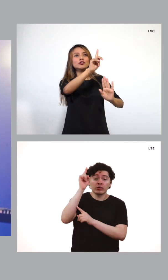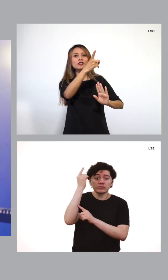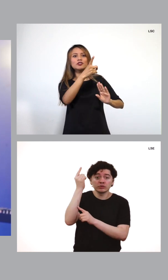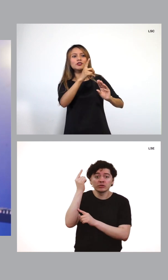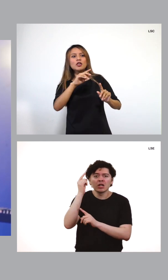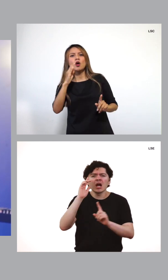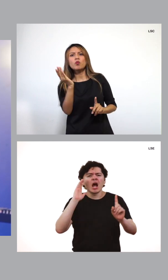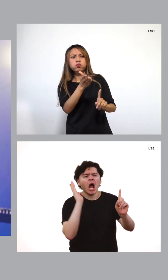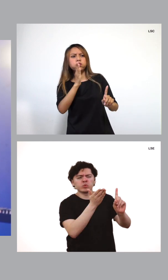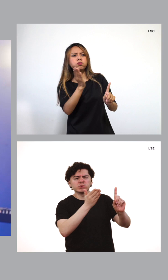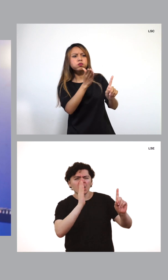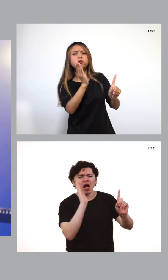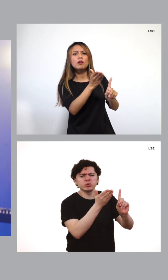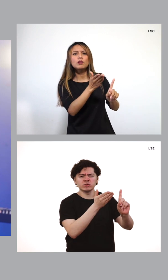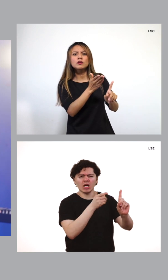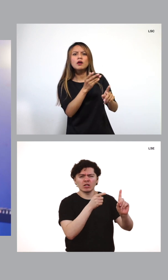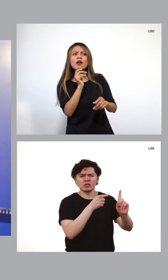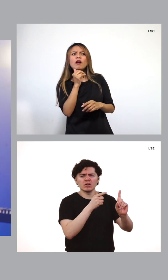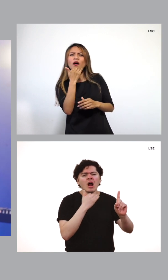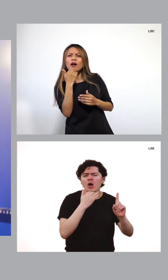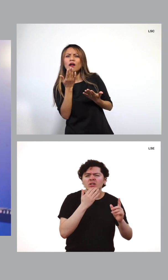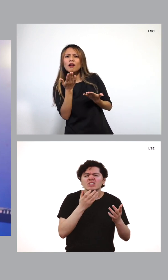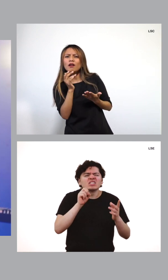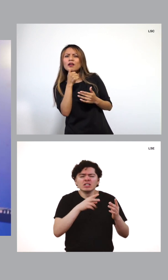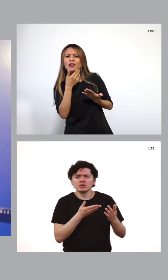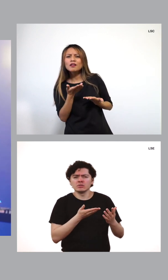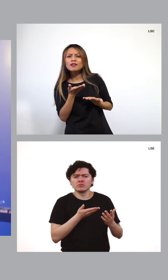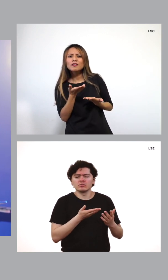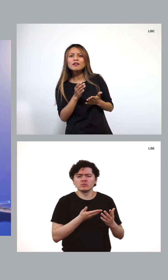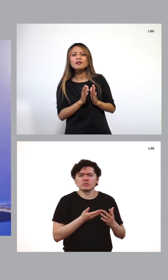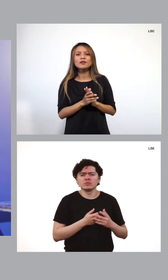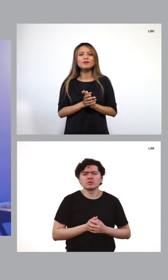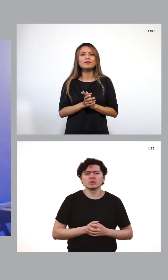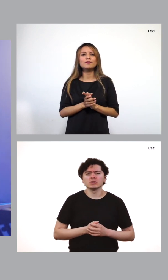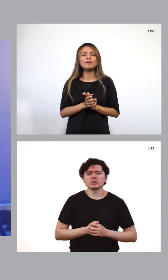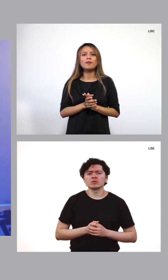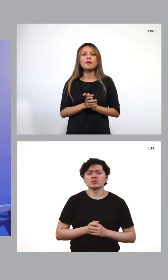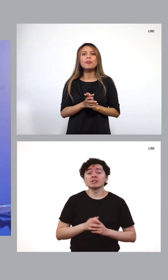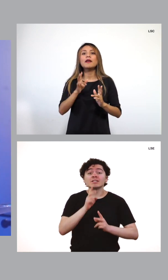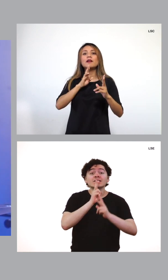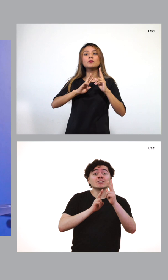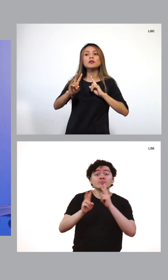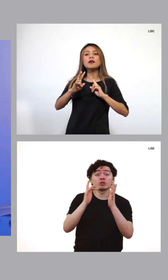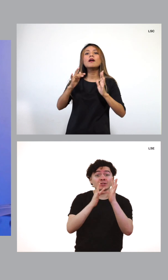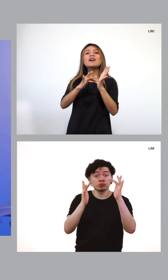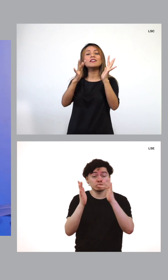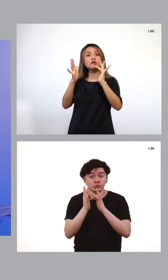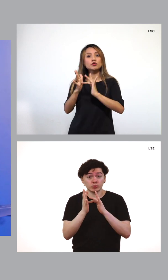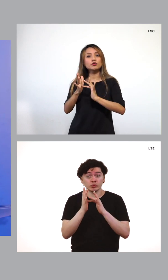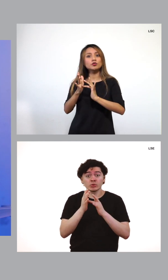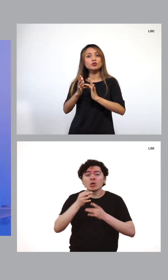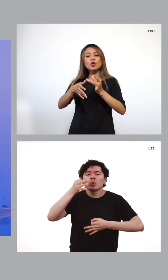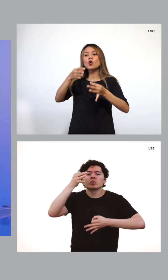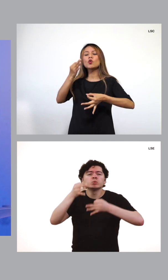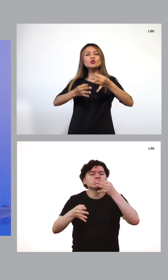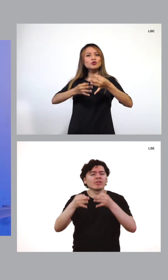Dios es el que justifica. Tan solo una